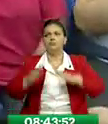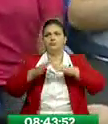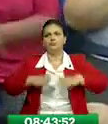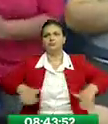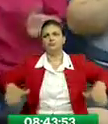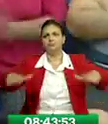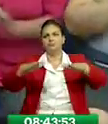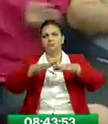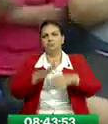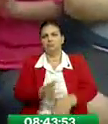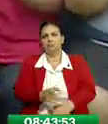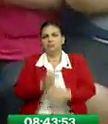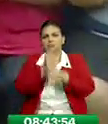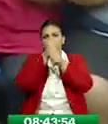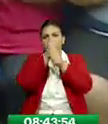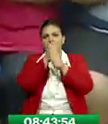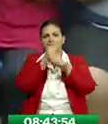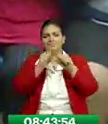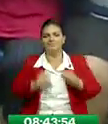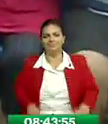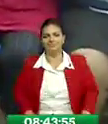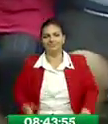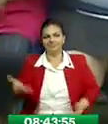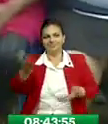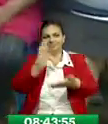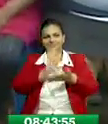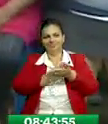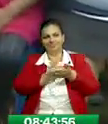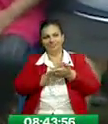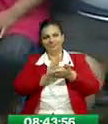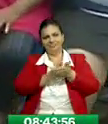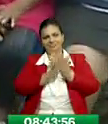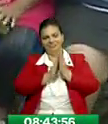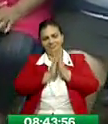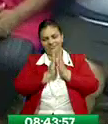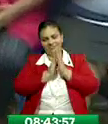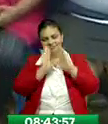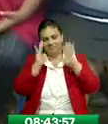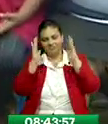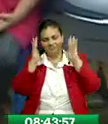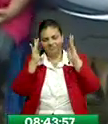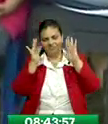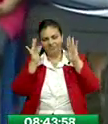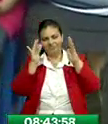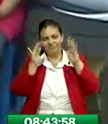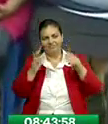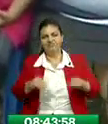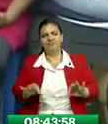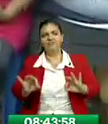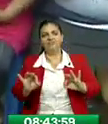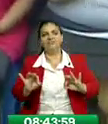que aplauso para todas las autoridades que están viendo la seguridad para todos. Y